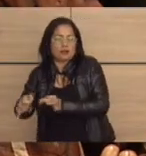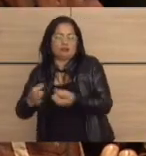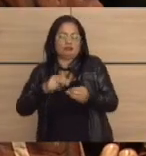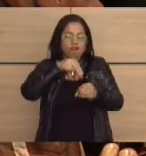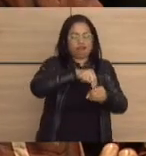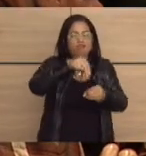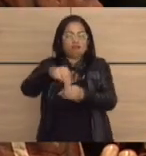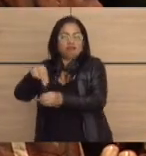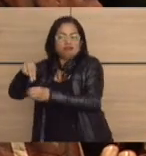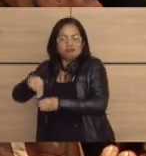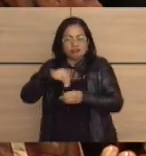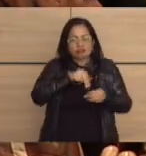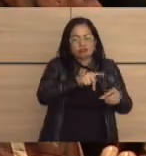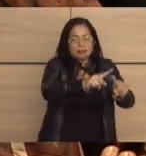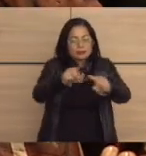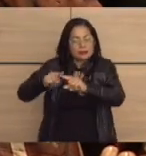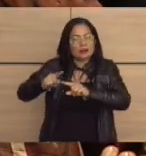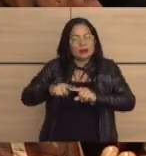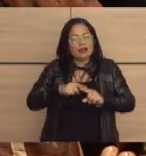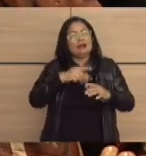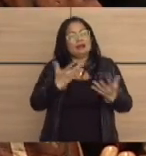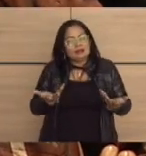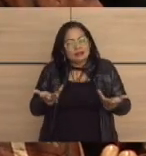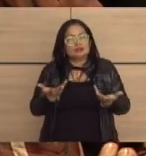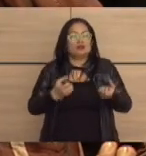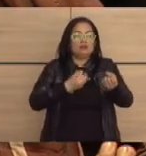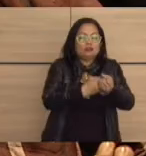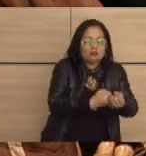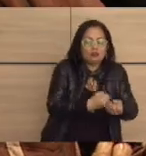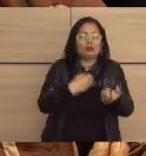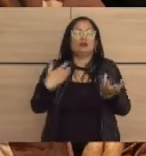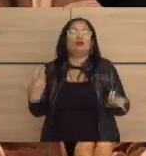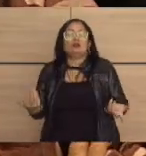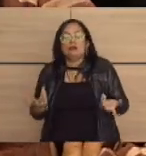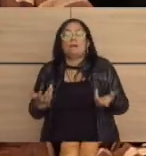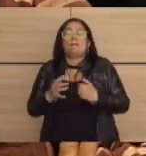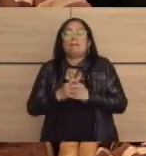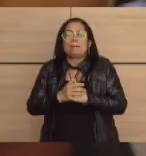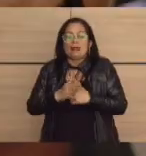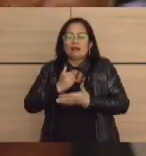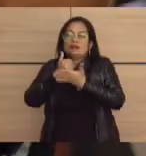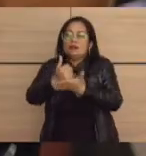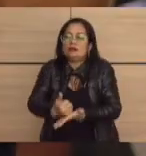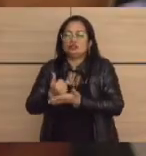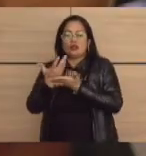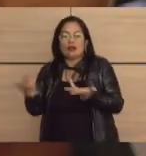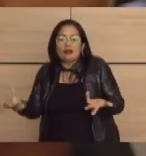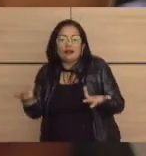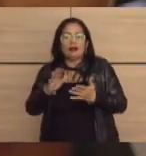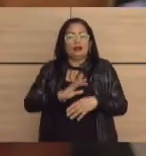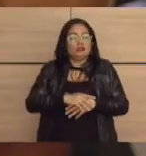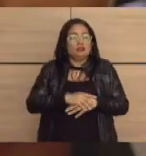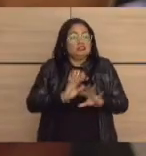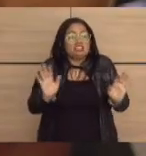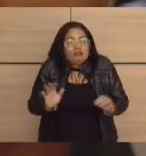como de caridad y de generosidad y de como ayudarle a gente desvalida, ni mucho